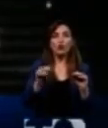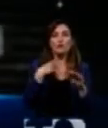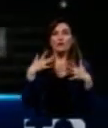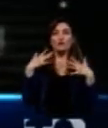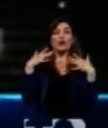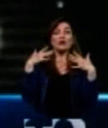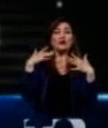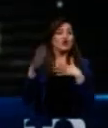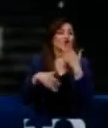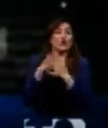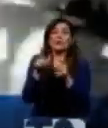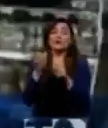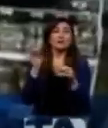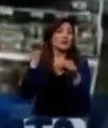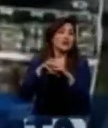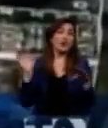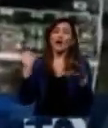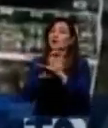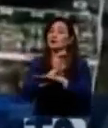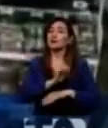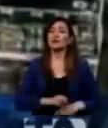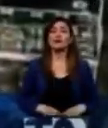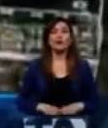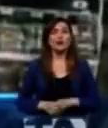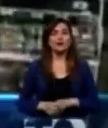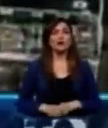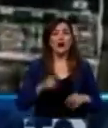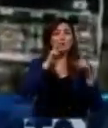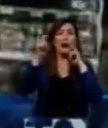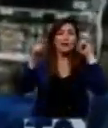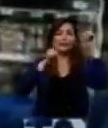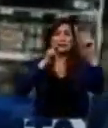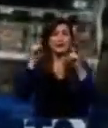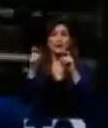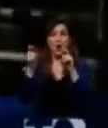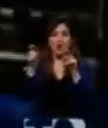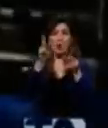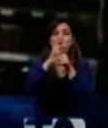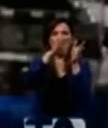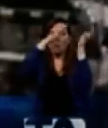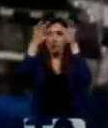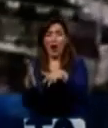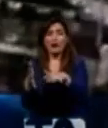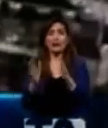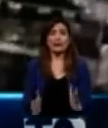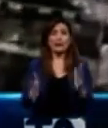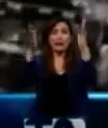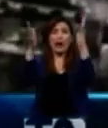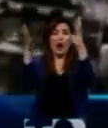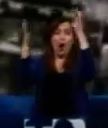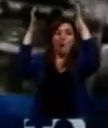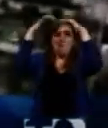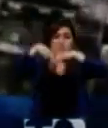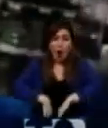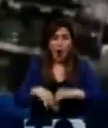pánico se apoderó de todo un país. Los gritos y el sonido de objetos, casas y edificios cayendo se